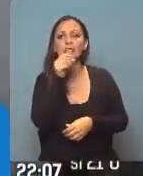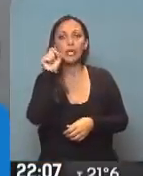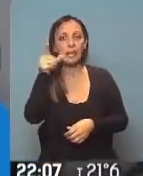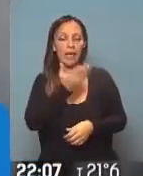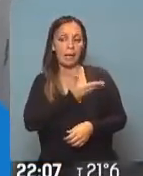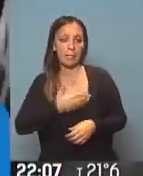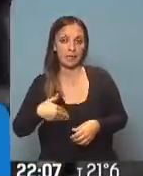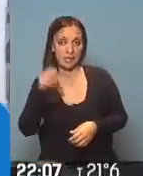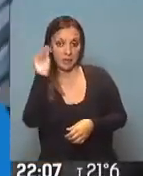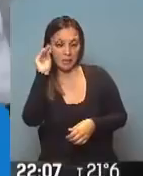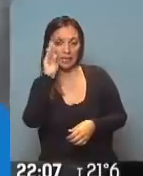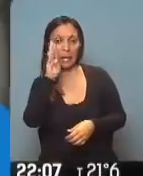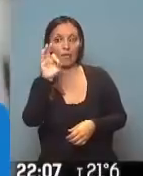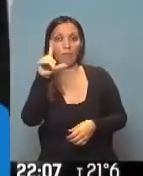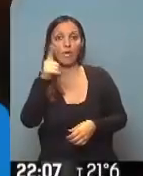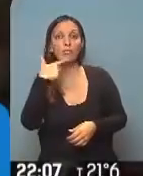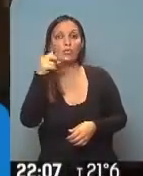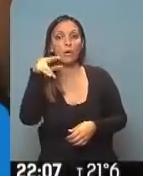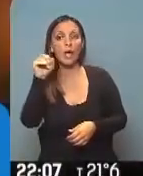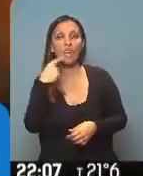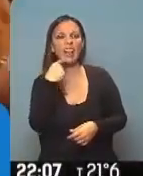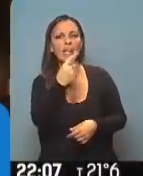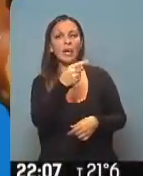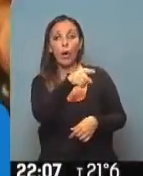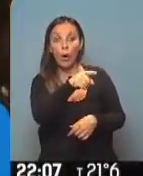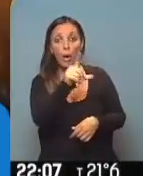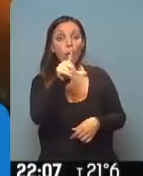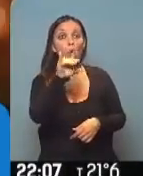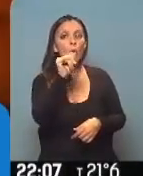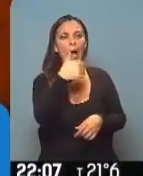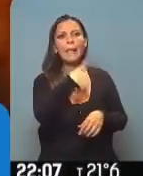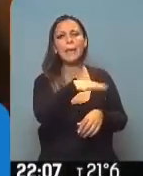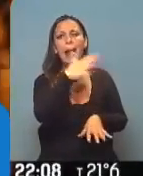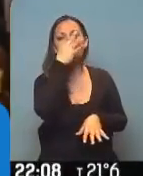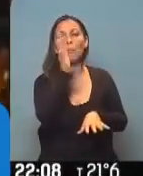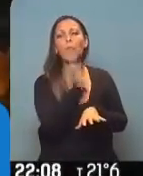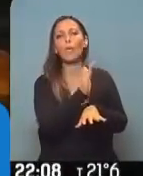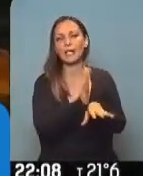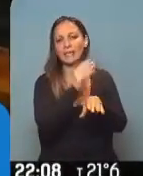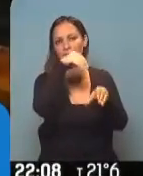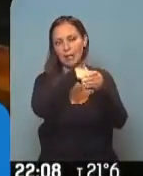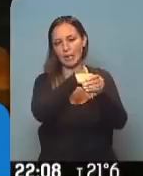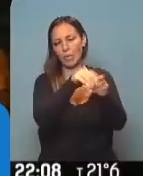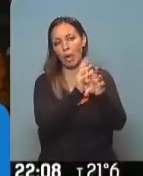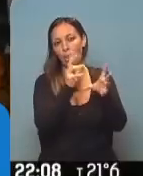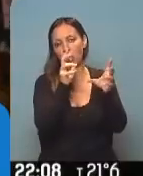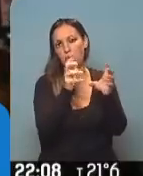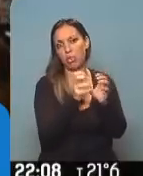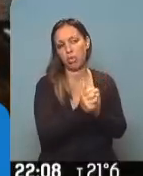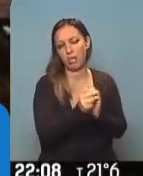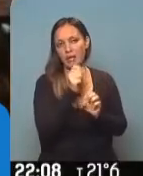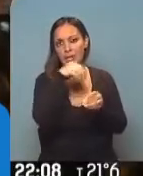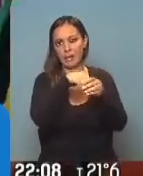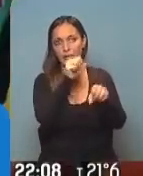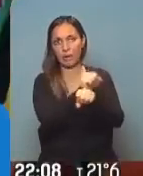campaña que el expresidente se pudriría en la cárcel y que los petistas debían ser exterminados. Durante